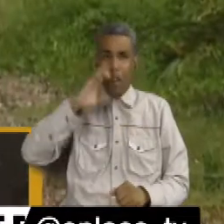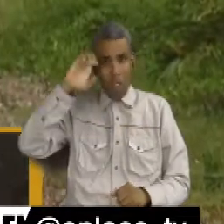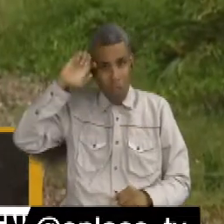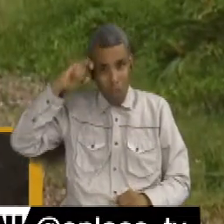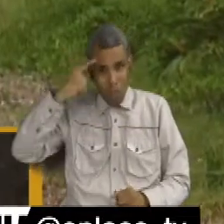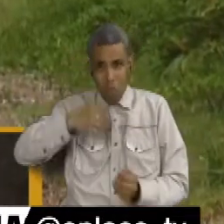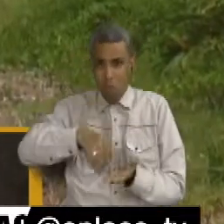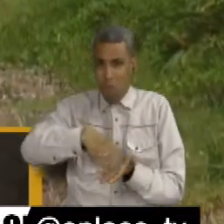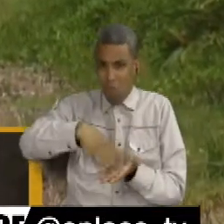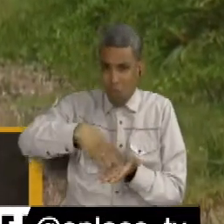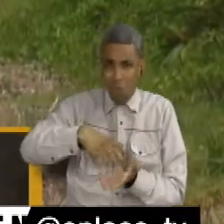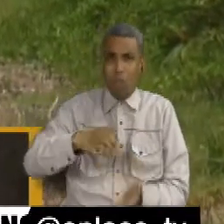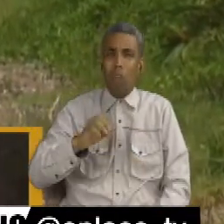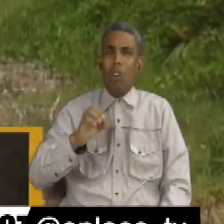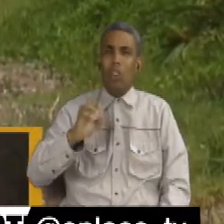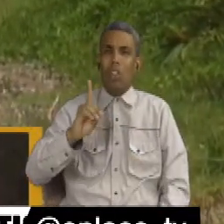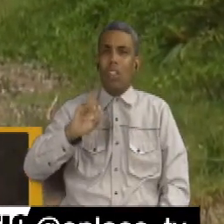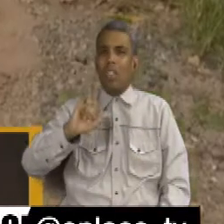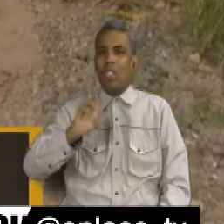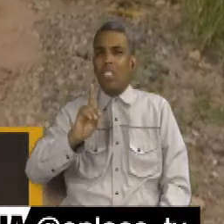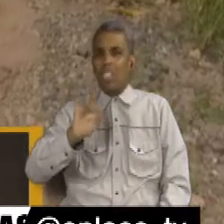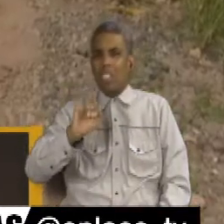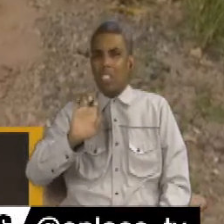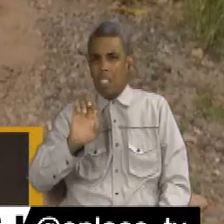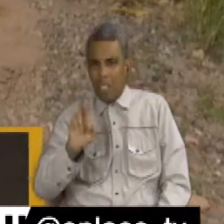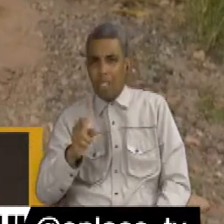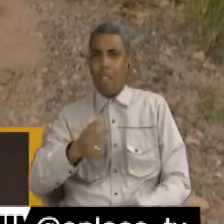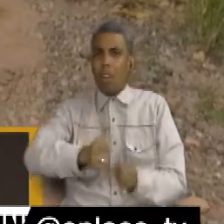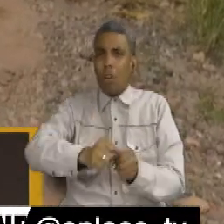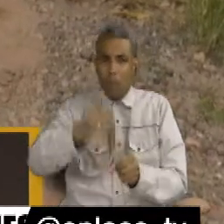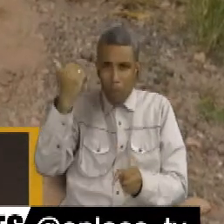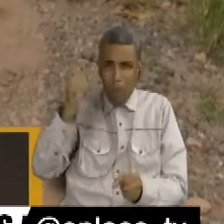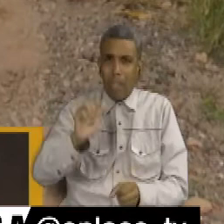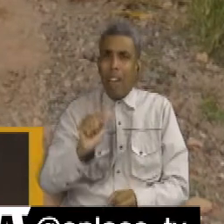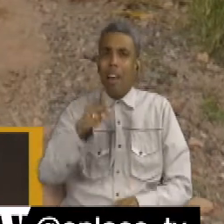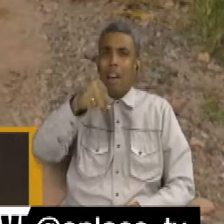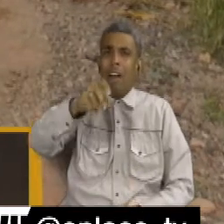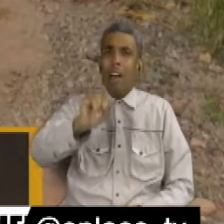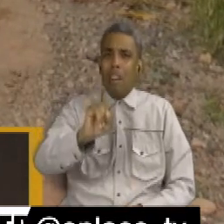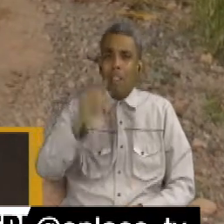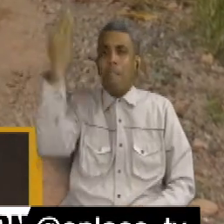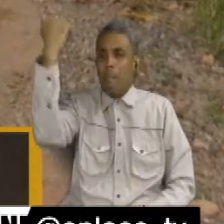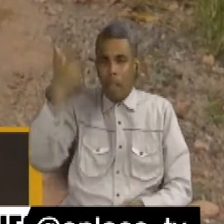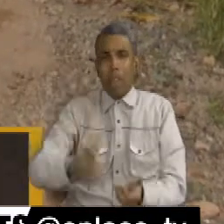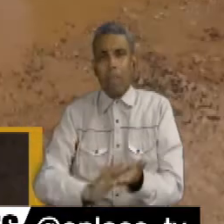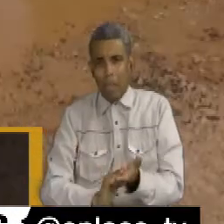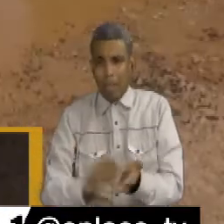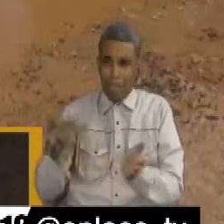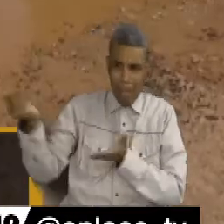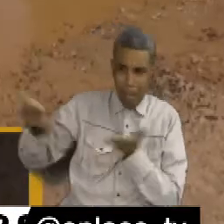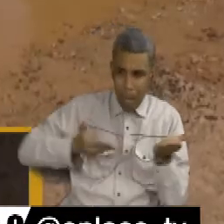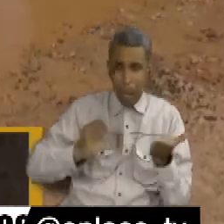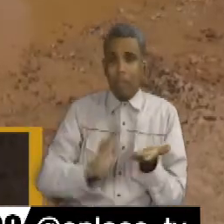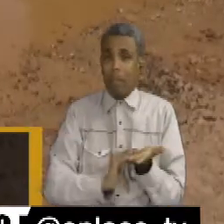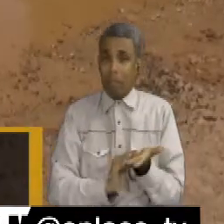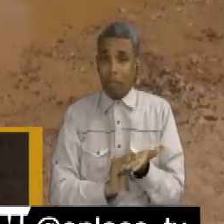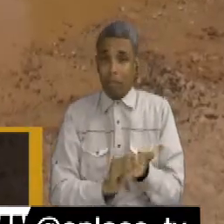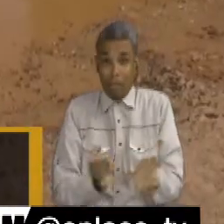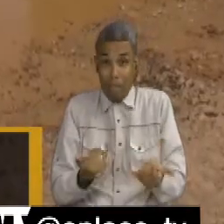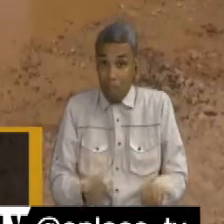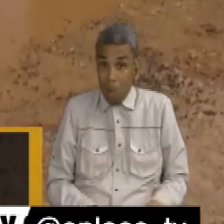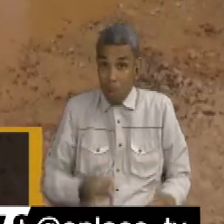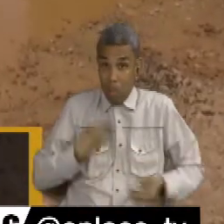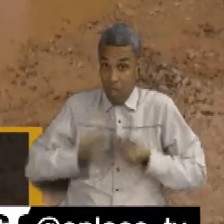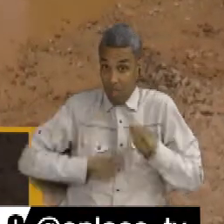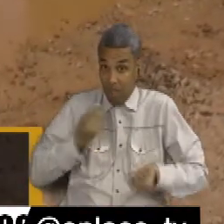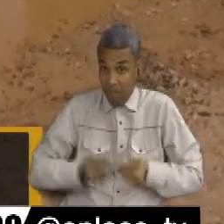ANI, Ecopetrol, para que verdaderamente se apersonen de esta problemática que, como estamos viendo, nos hizo tomar la decisión